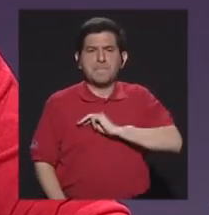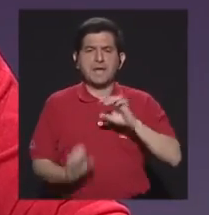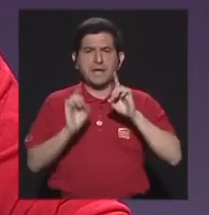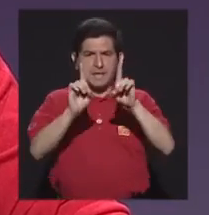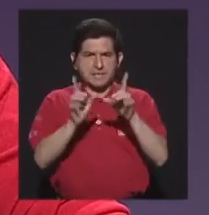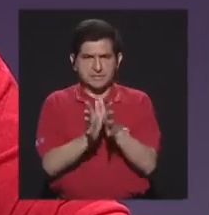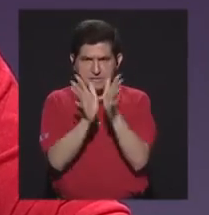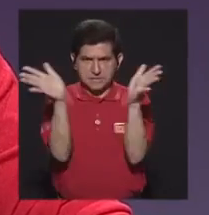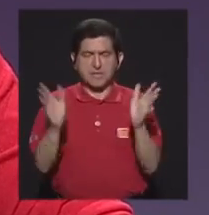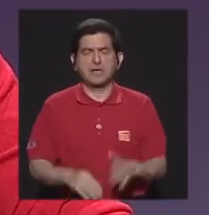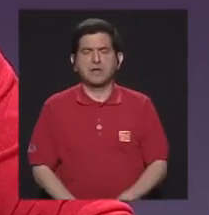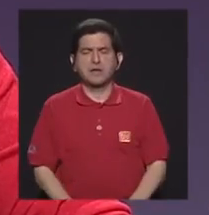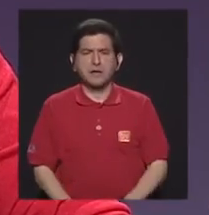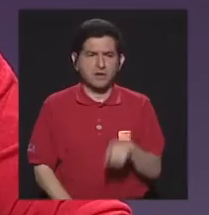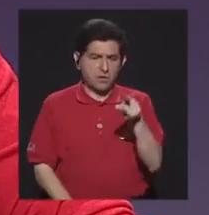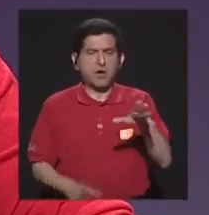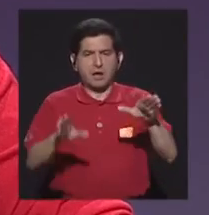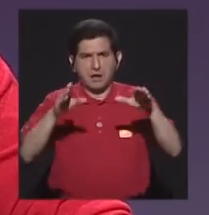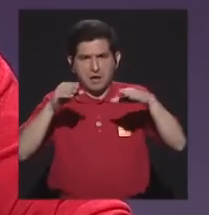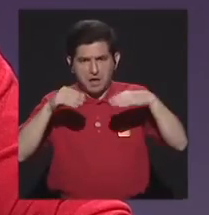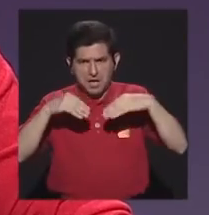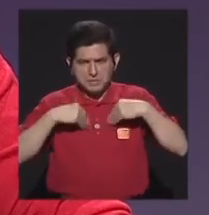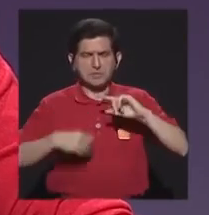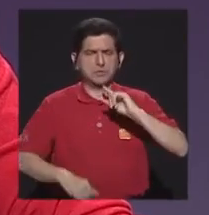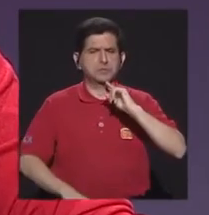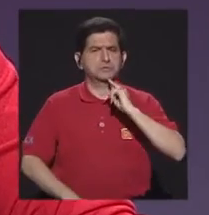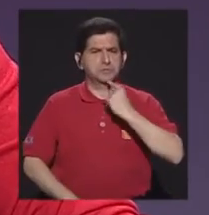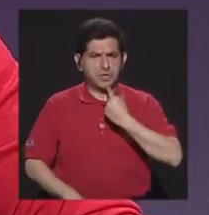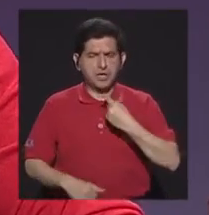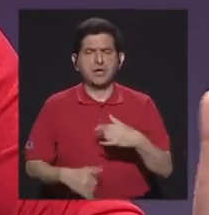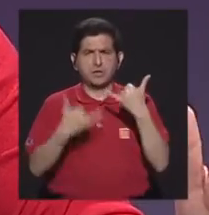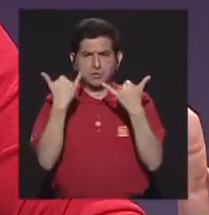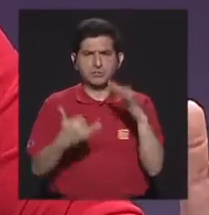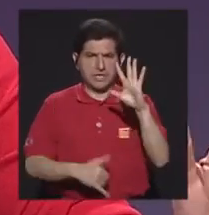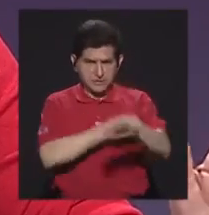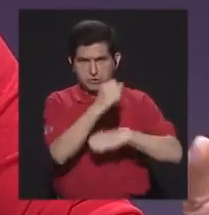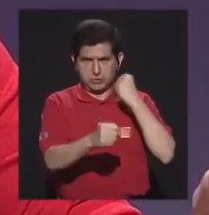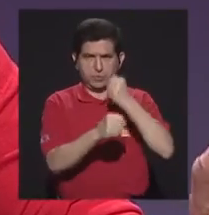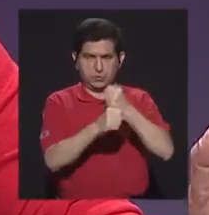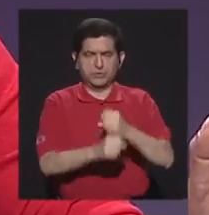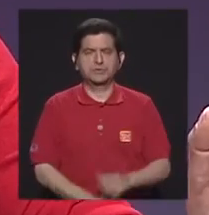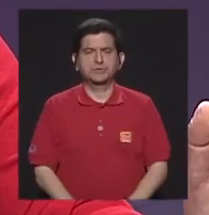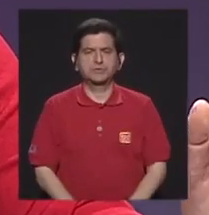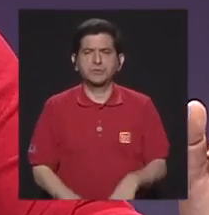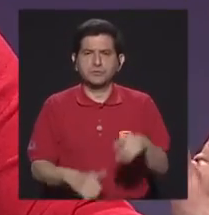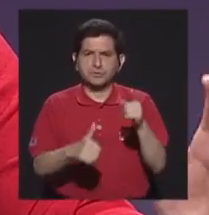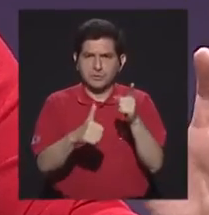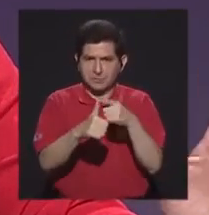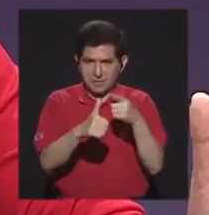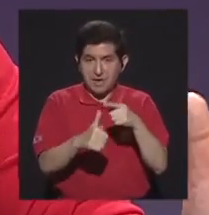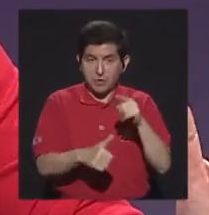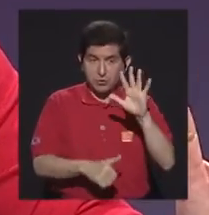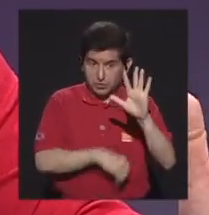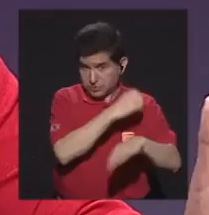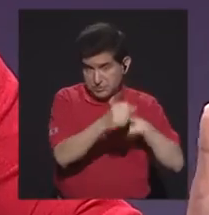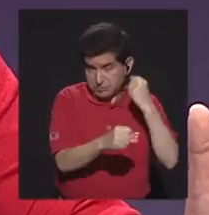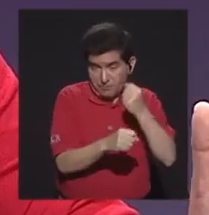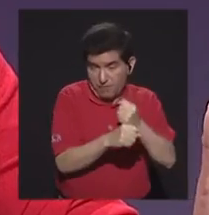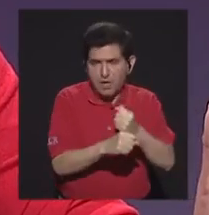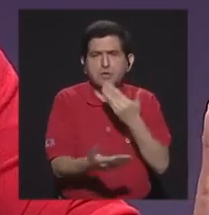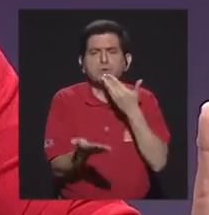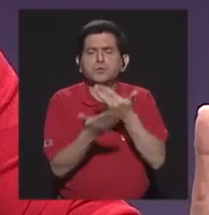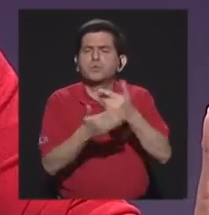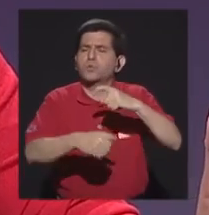Educación ha asumido con mucha seriedad desde hace 5 años. Como es su primer quinquenio, es un